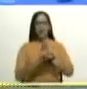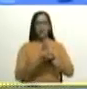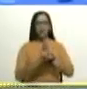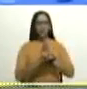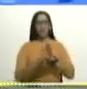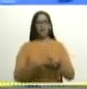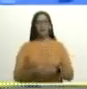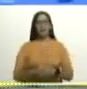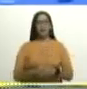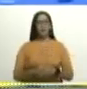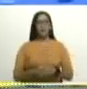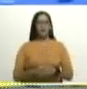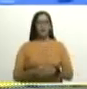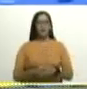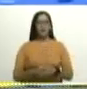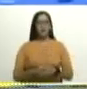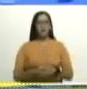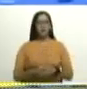de